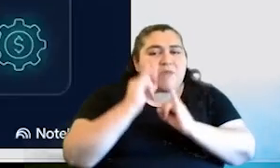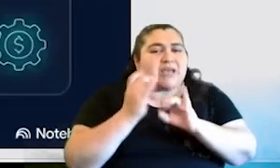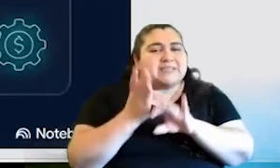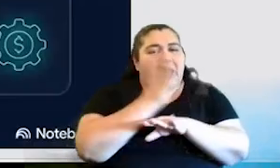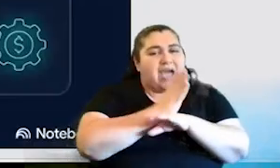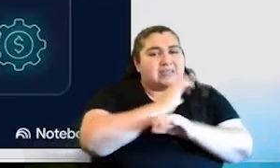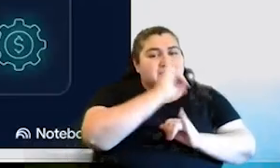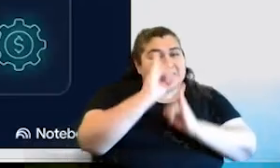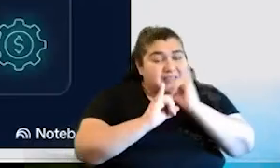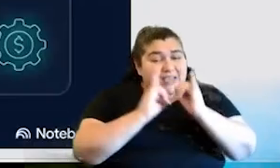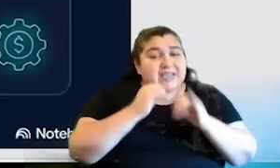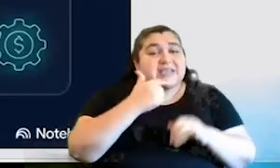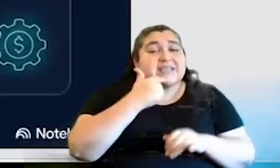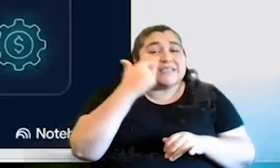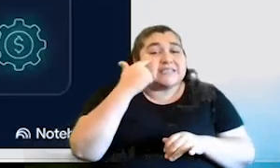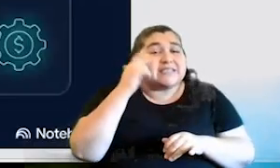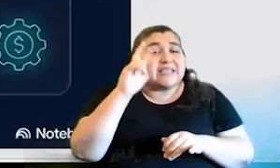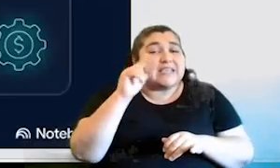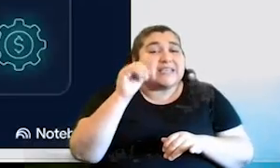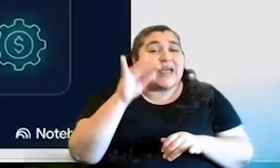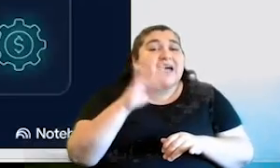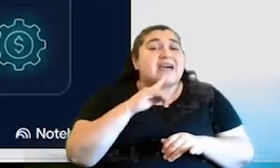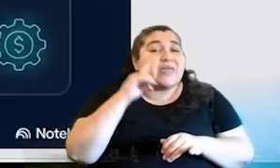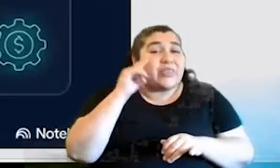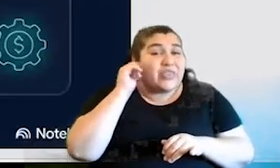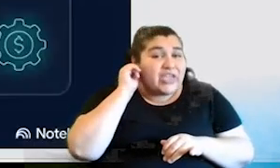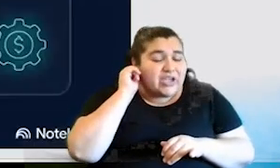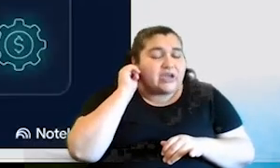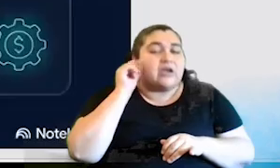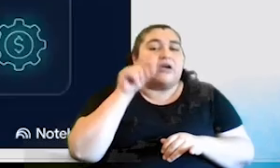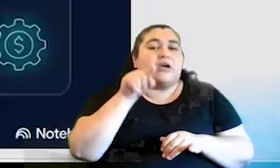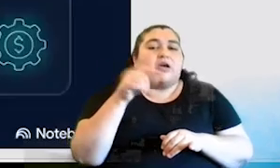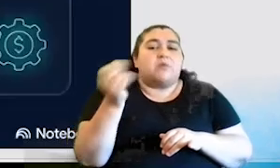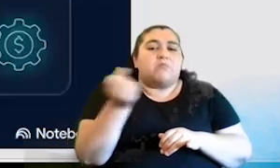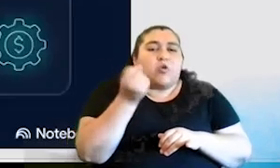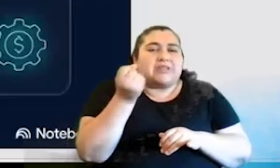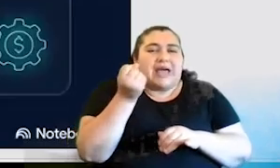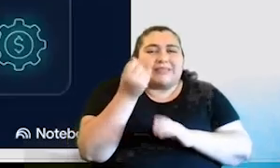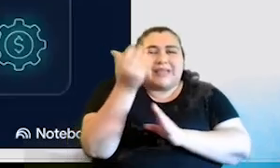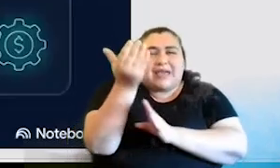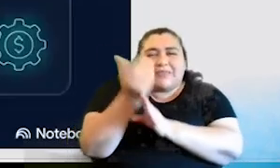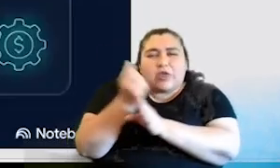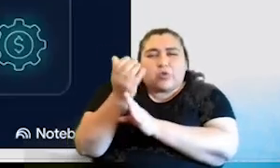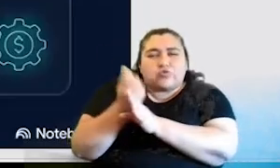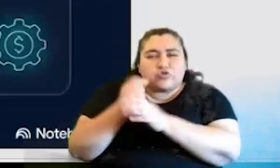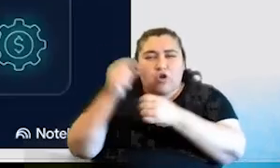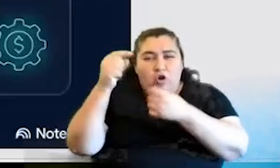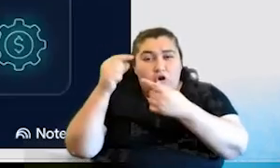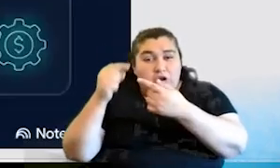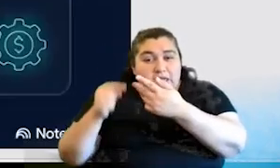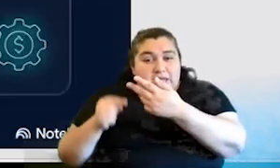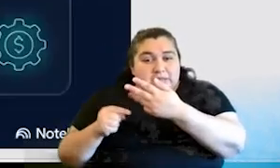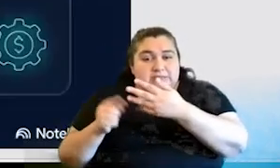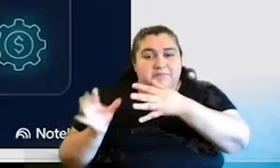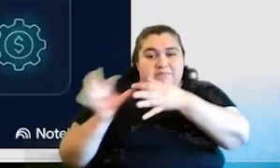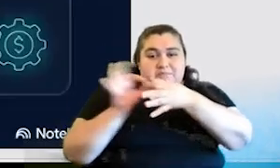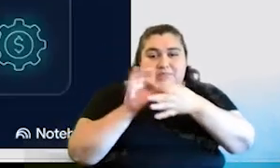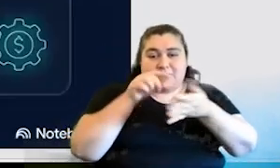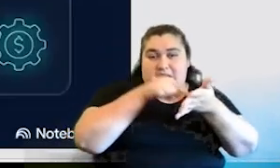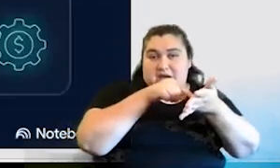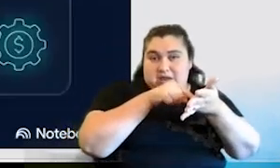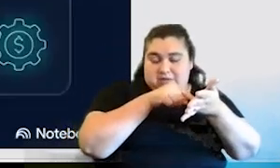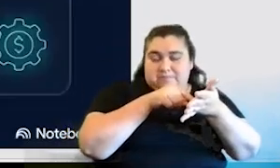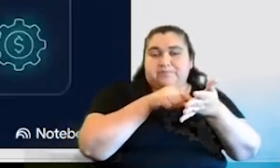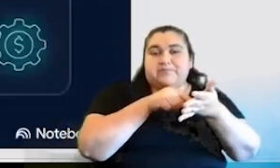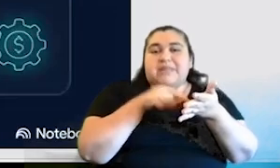Claudia, el CIRADIC, todas las deducciones que comprenden a nuestra situación personal y que hacen que este impuesto a las ganancias